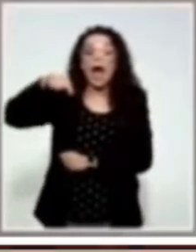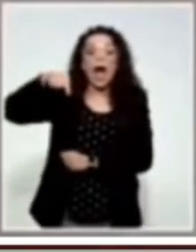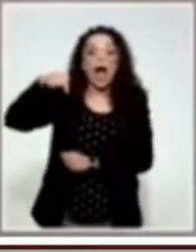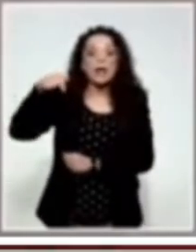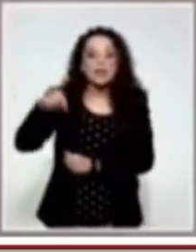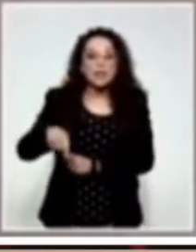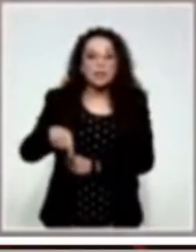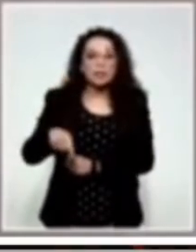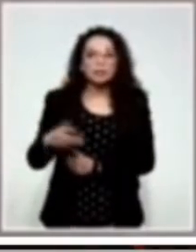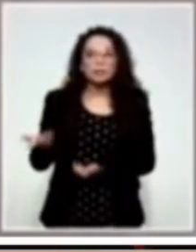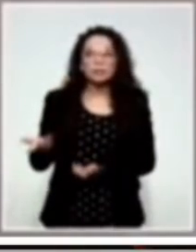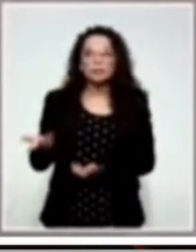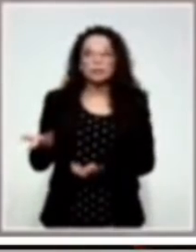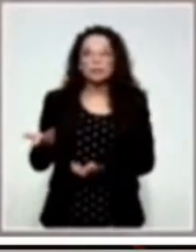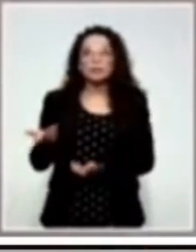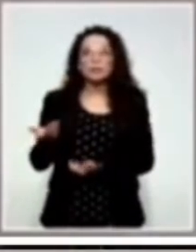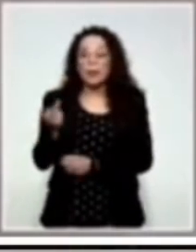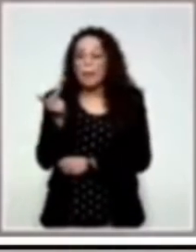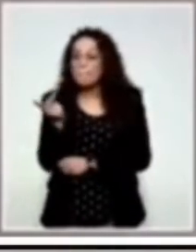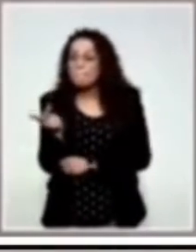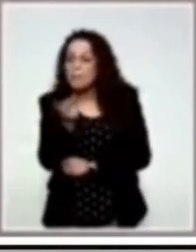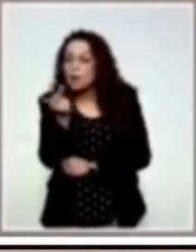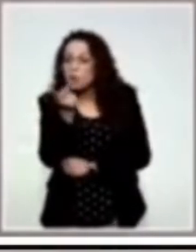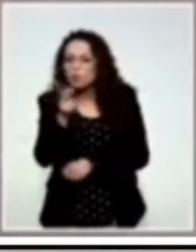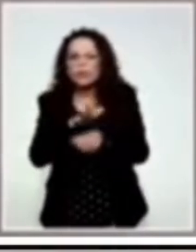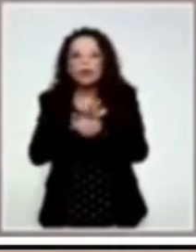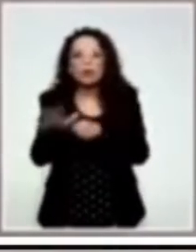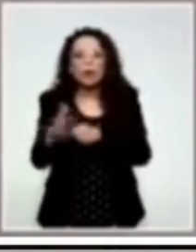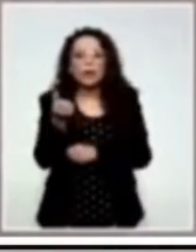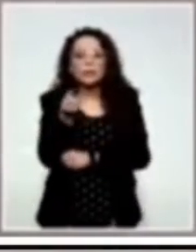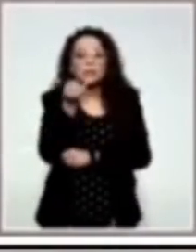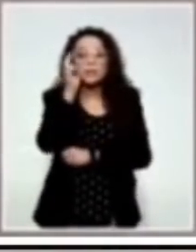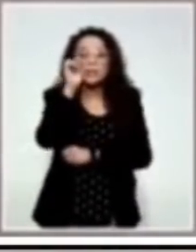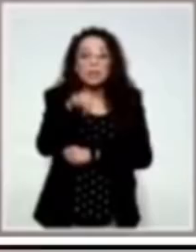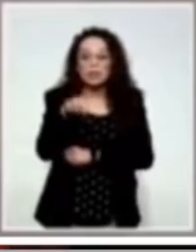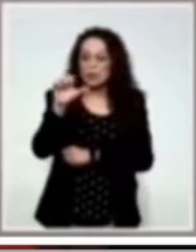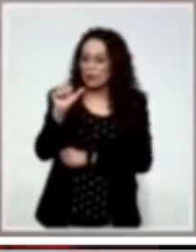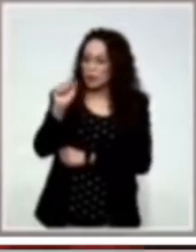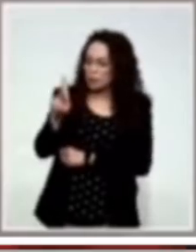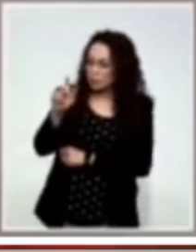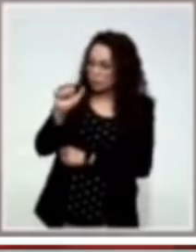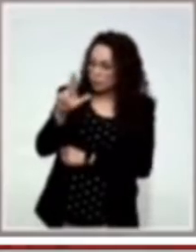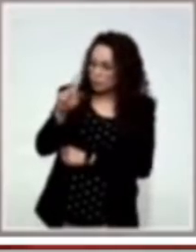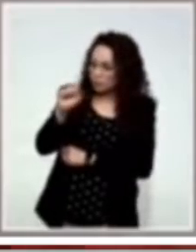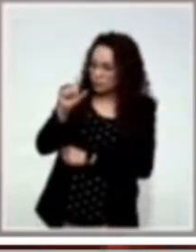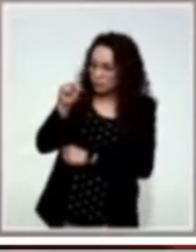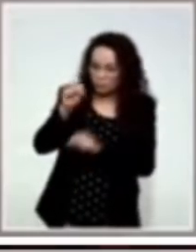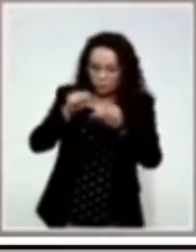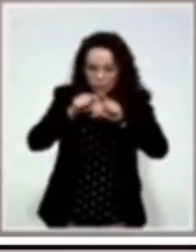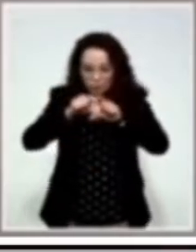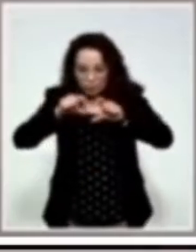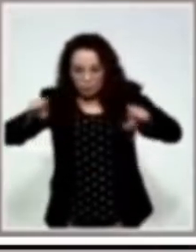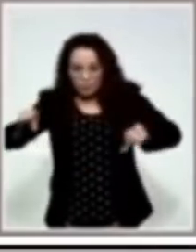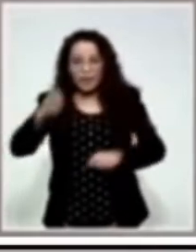validez. ¿Cuál es la pregunta? Sin apartados. Sin apartados, esa fue la